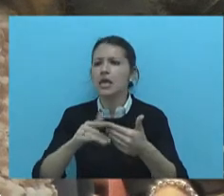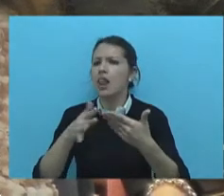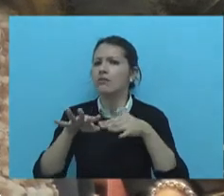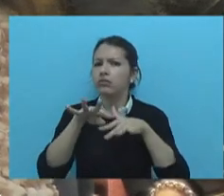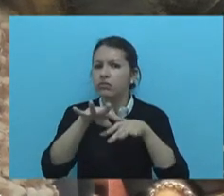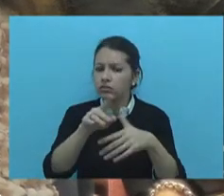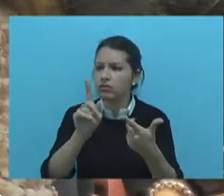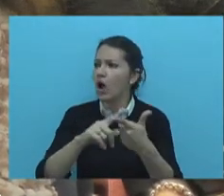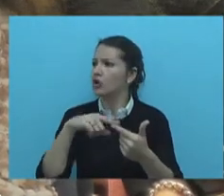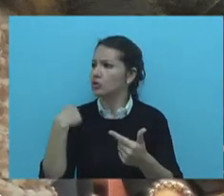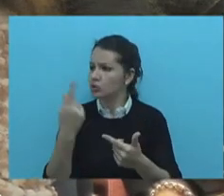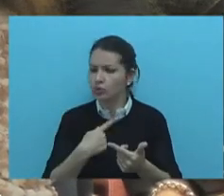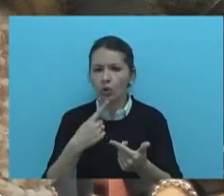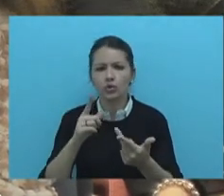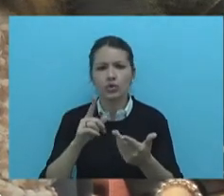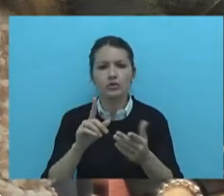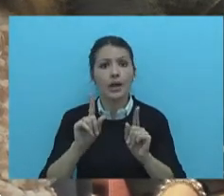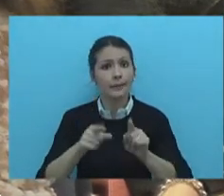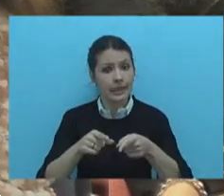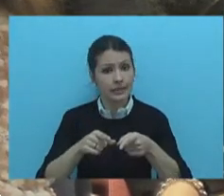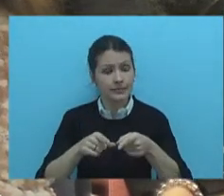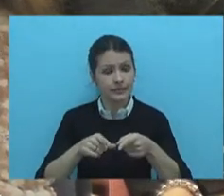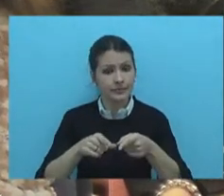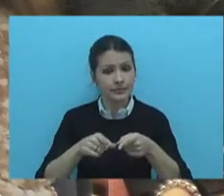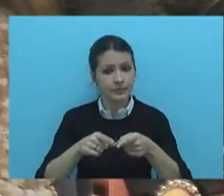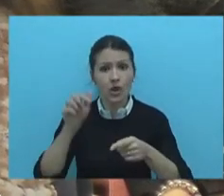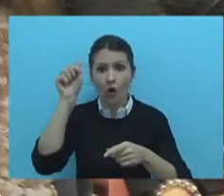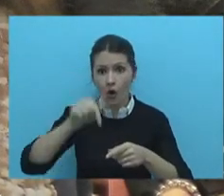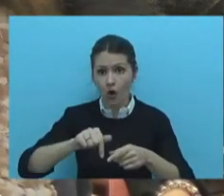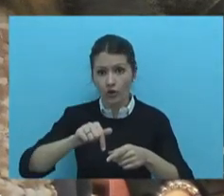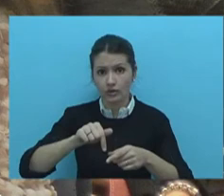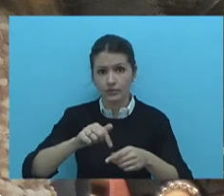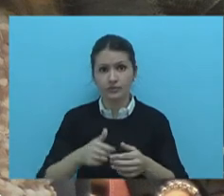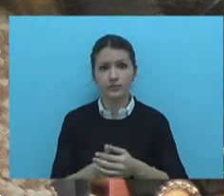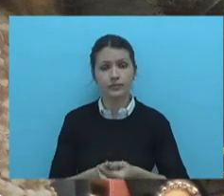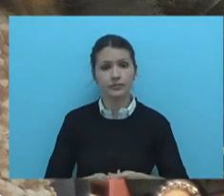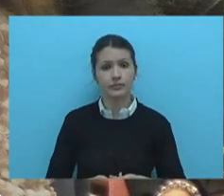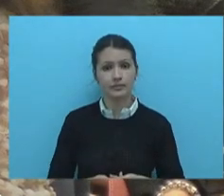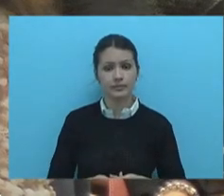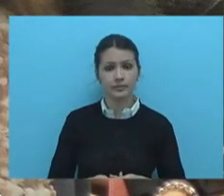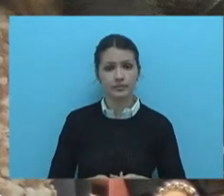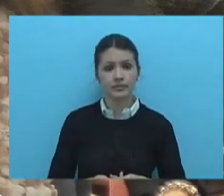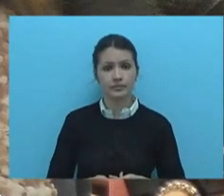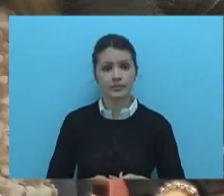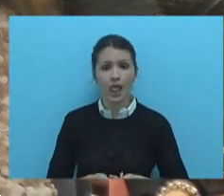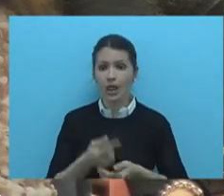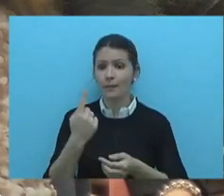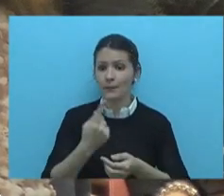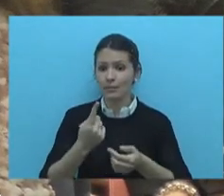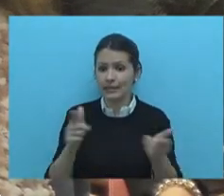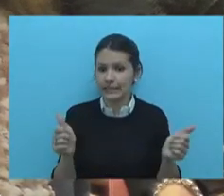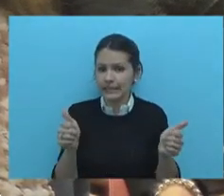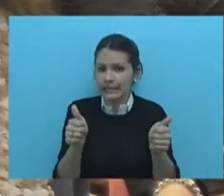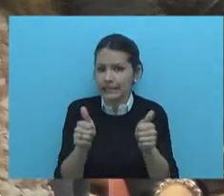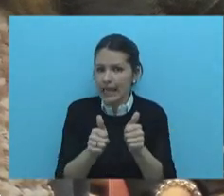manifestarnos, y específicamente en la jornada de hoy creo que hemos tenido un primer acercamiento a la